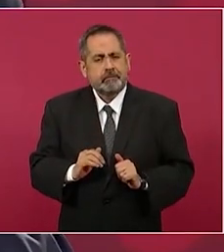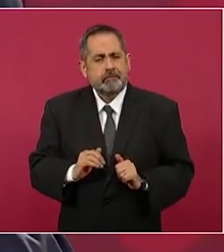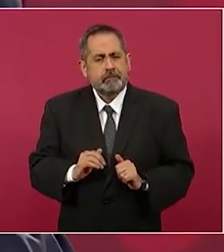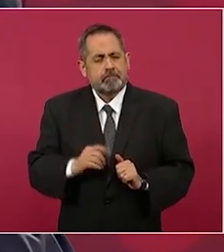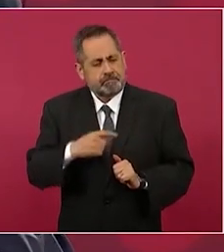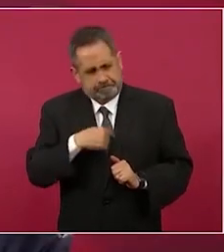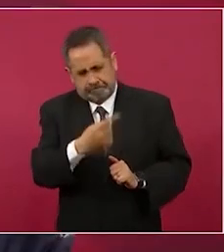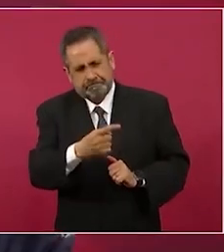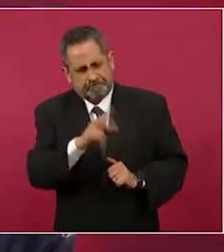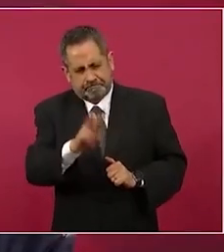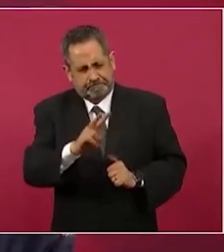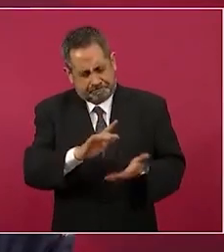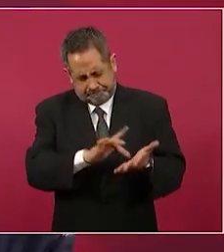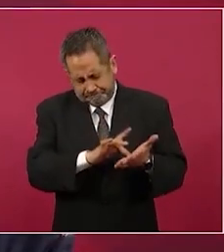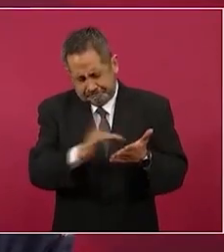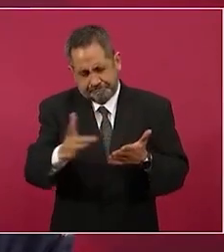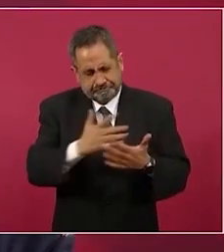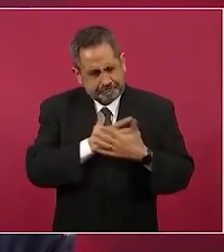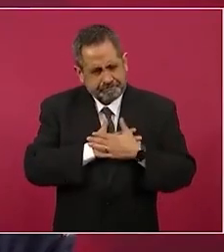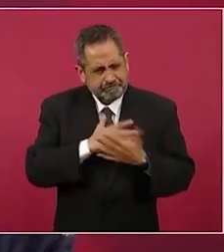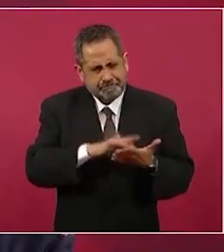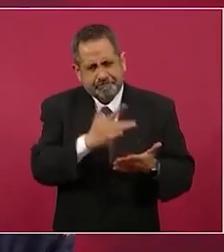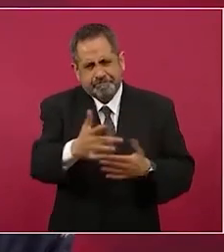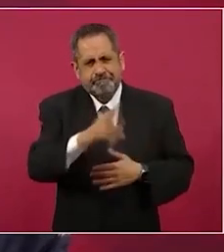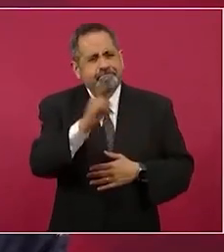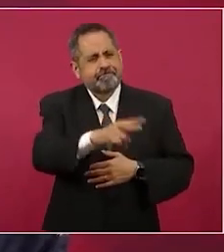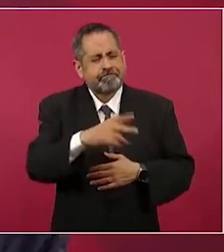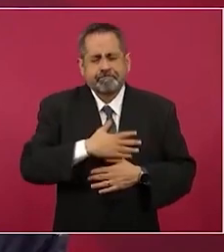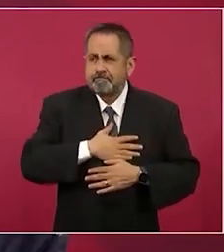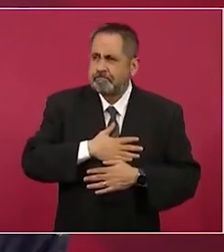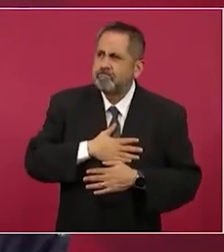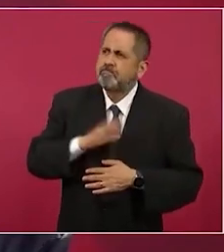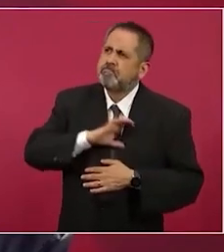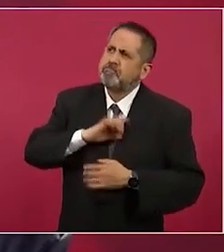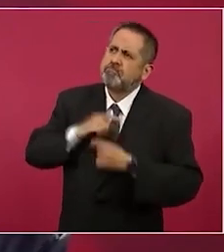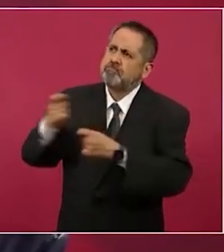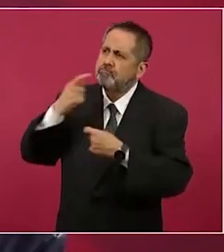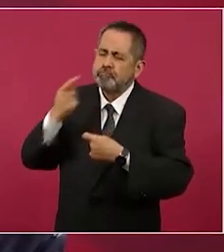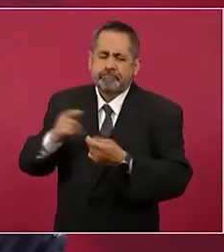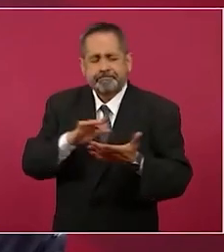yo les agradezco mucho por sus buenas intenciones,